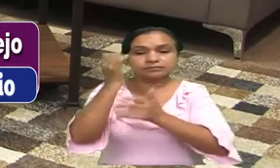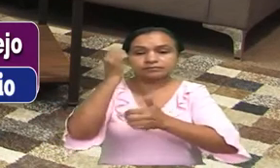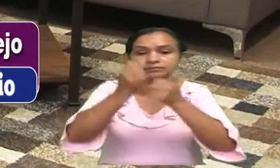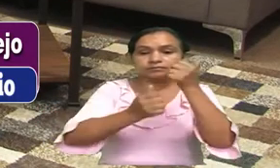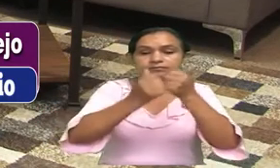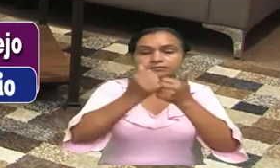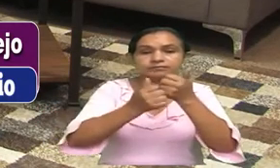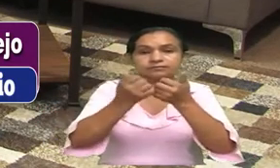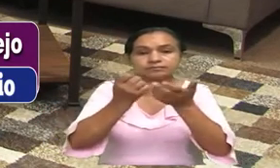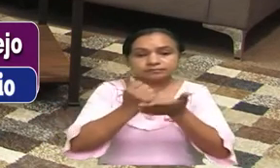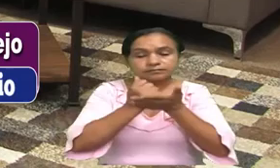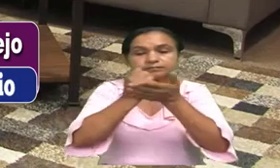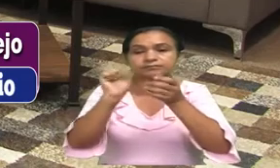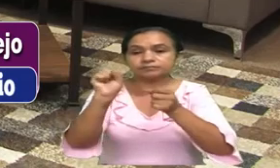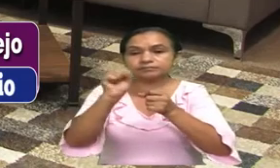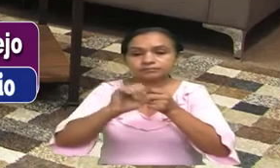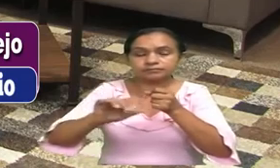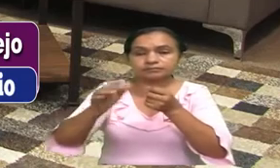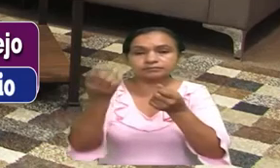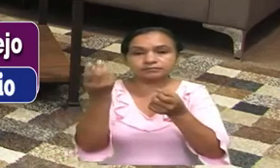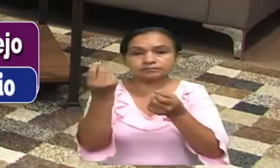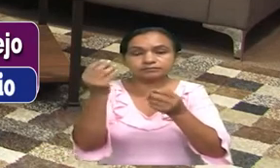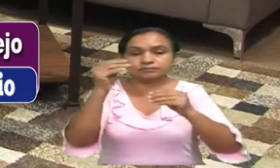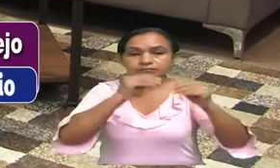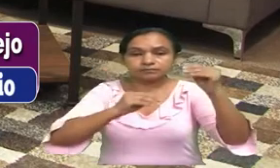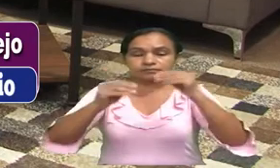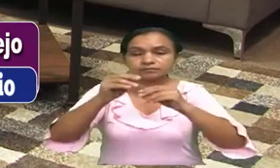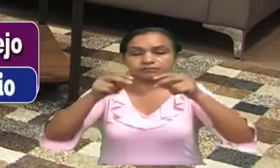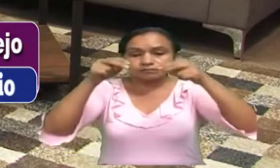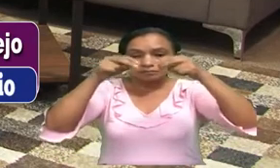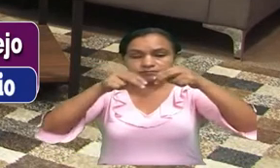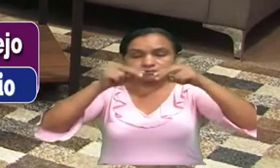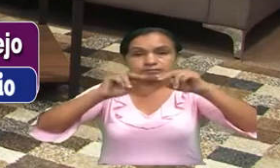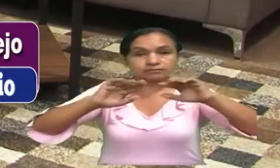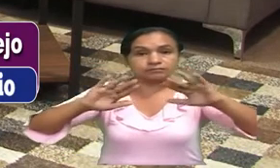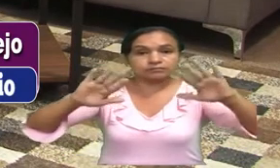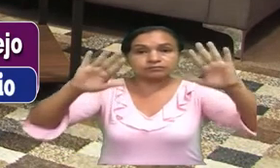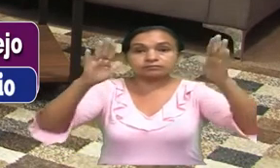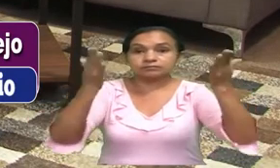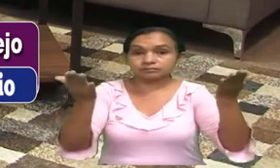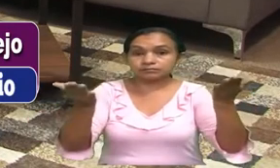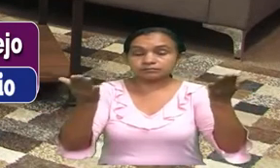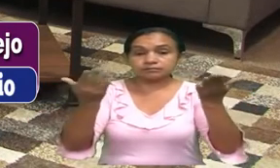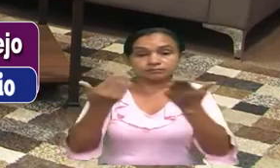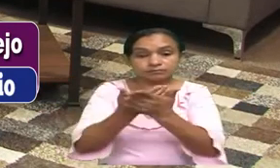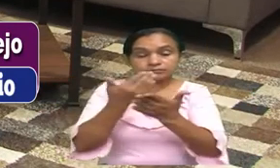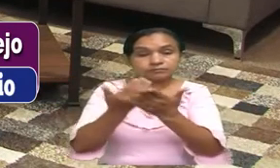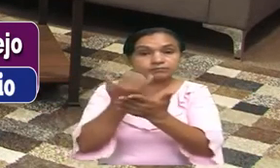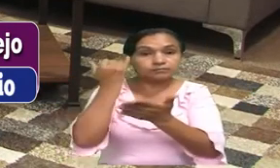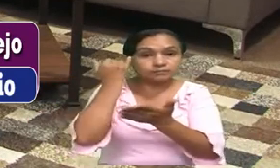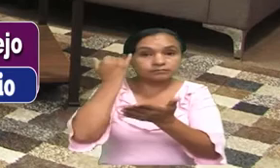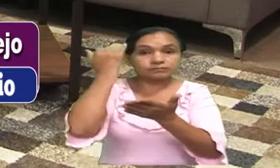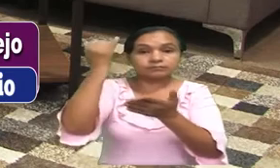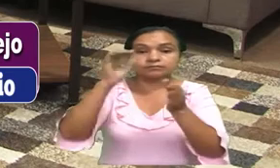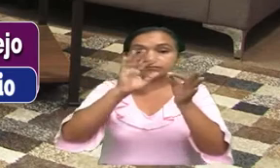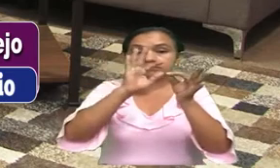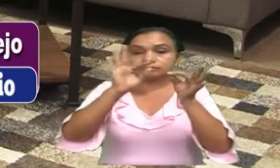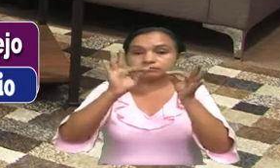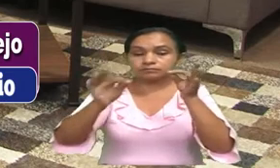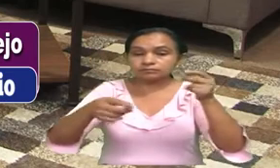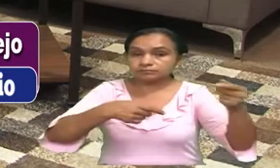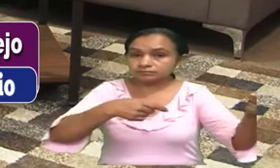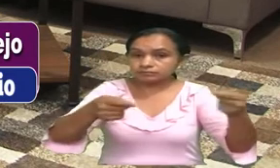distintos problemas sociales, económicos, medioambientales. Estamos innovando, estamos con ferias de